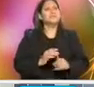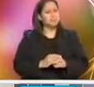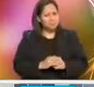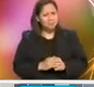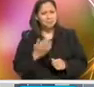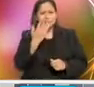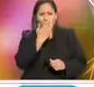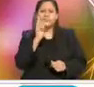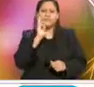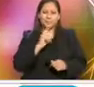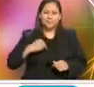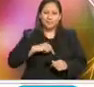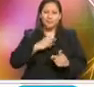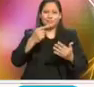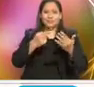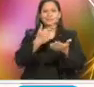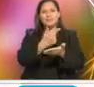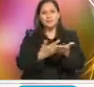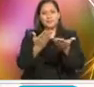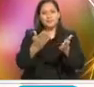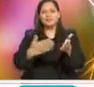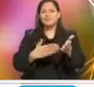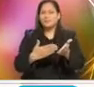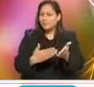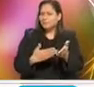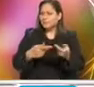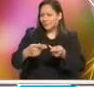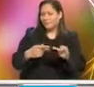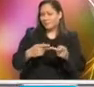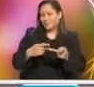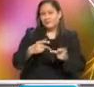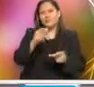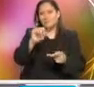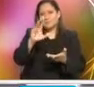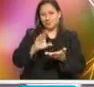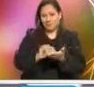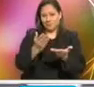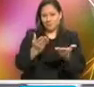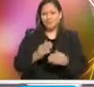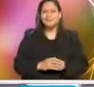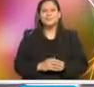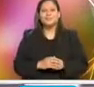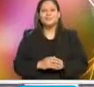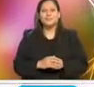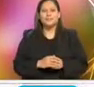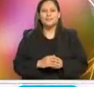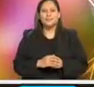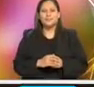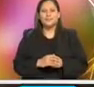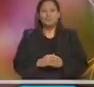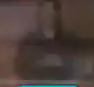te Sí. parece, pues veamos los ingredientes de esta Órale. receta, pues para prepararla tal y como se debe. Muy bien, perfecto.